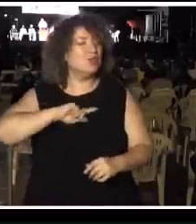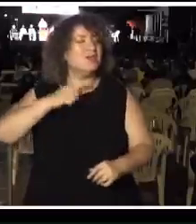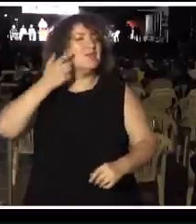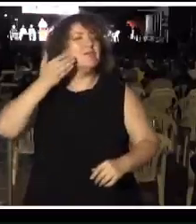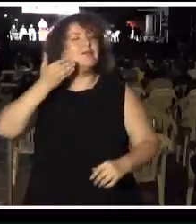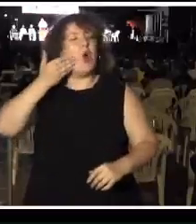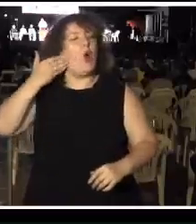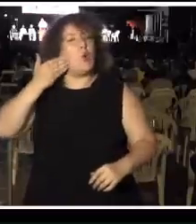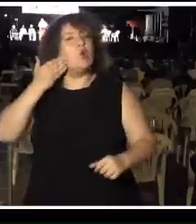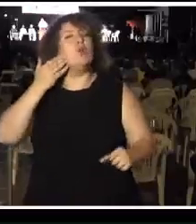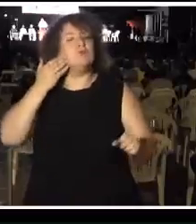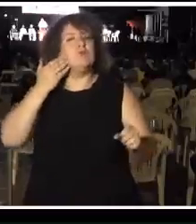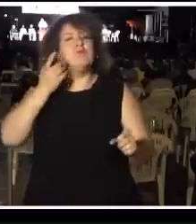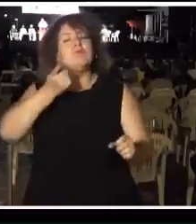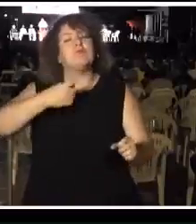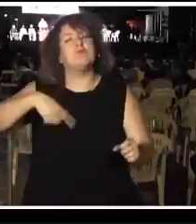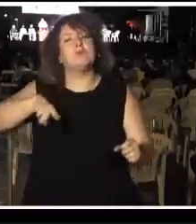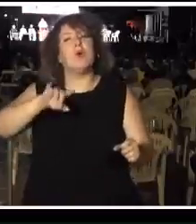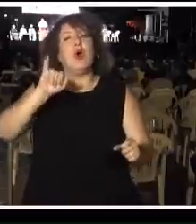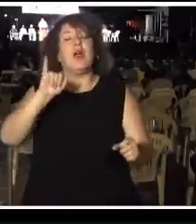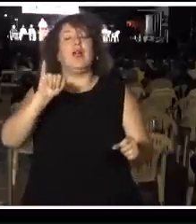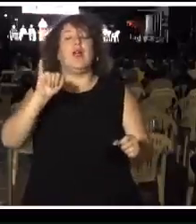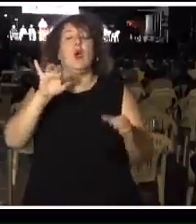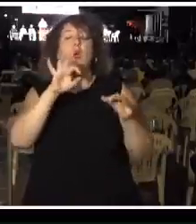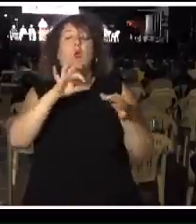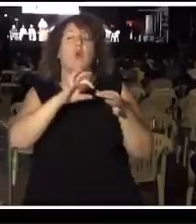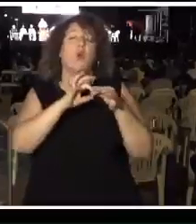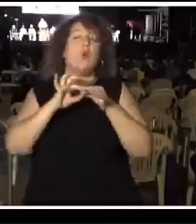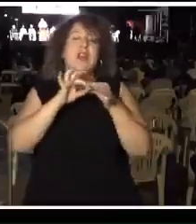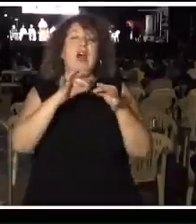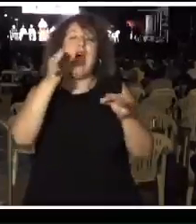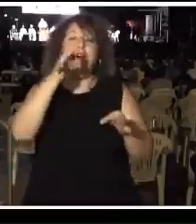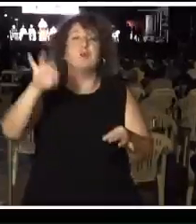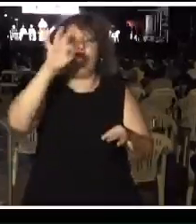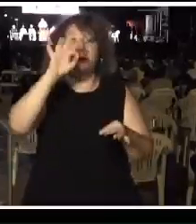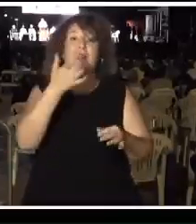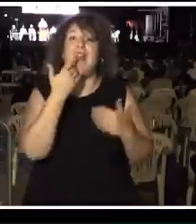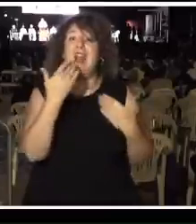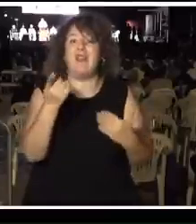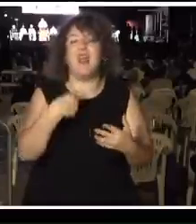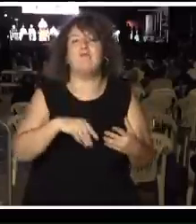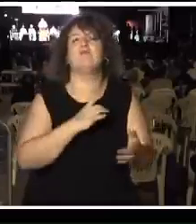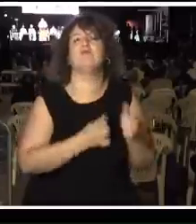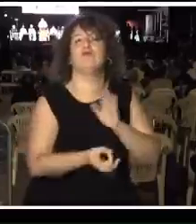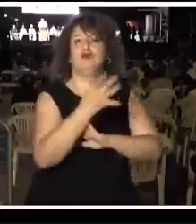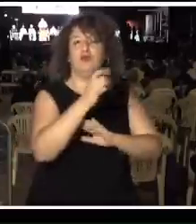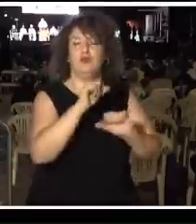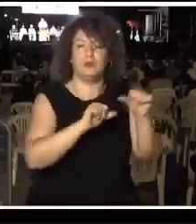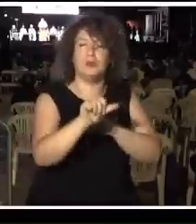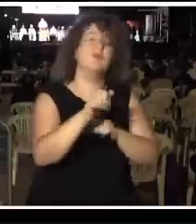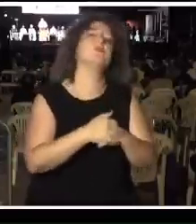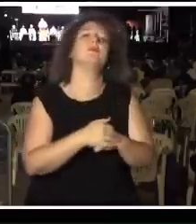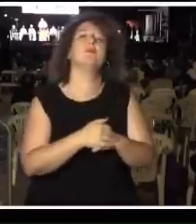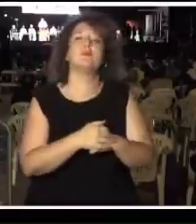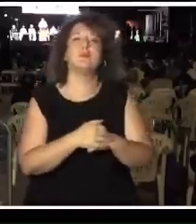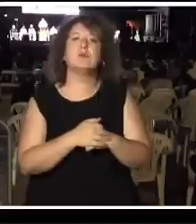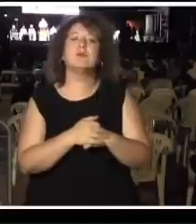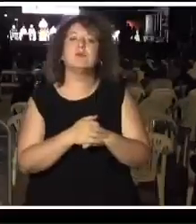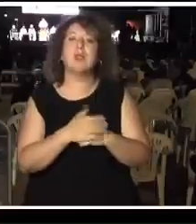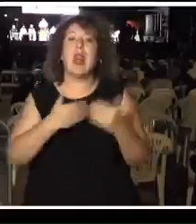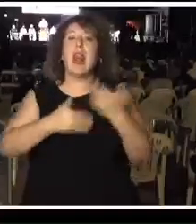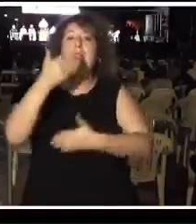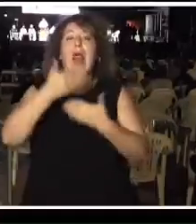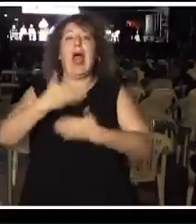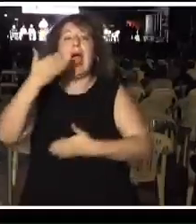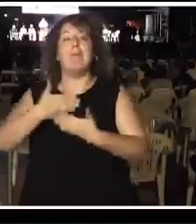y orgullosos de contar con Unidas Podemos, la herramienta que lo ha hecho posible, una fuerza que ha sido definida por la